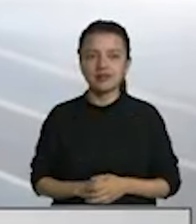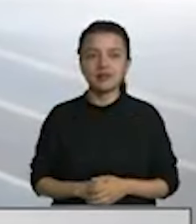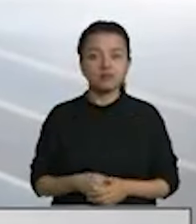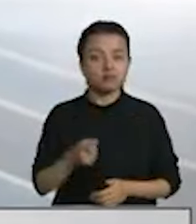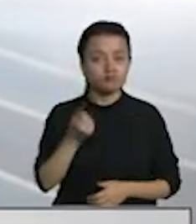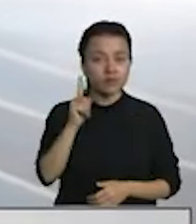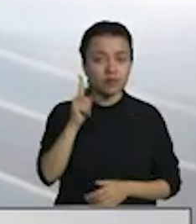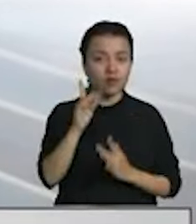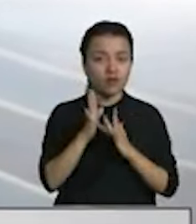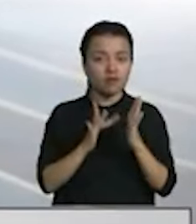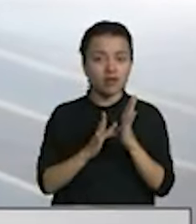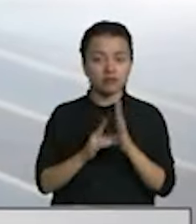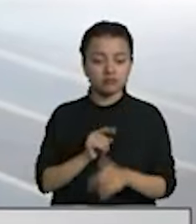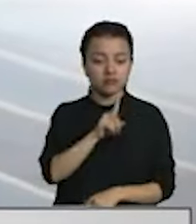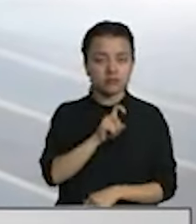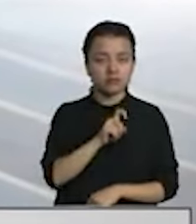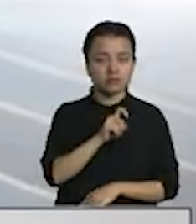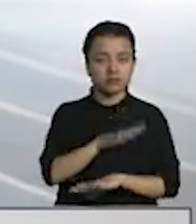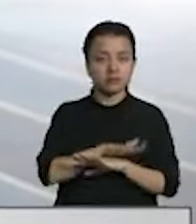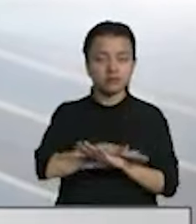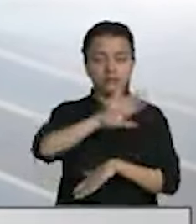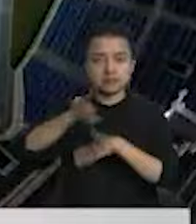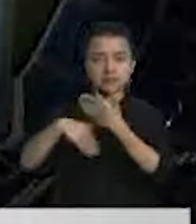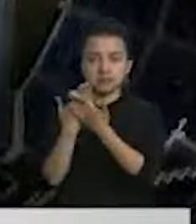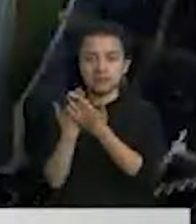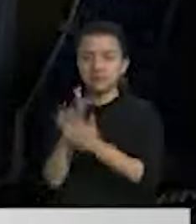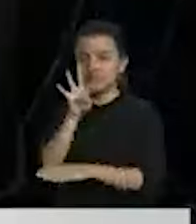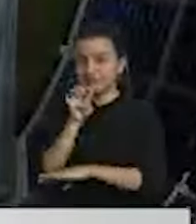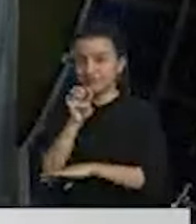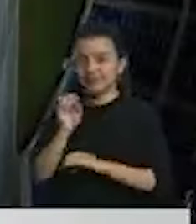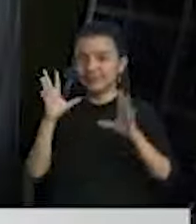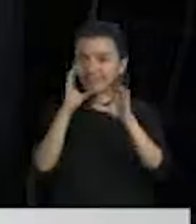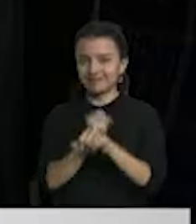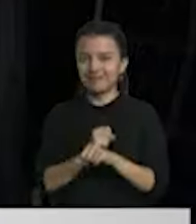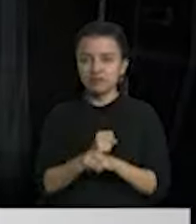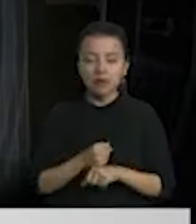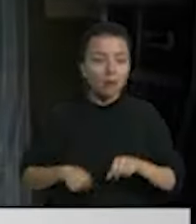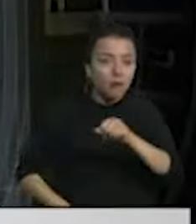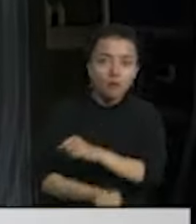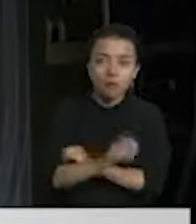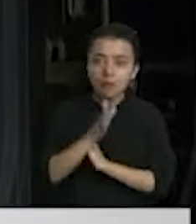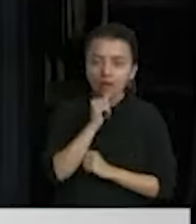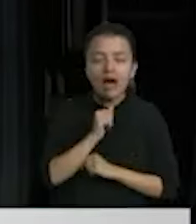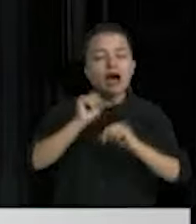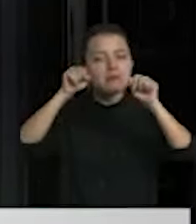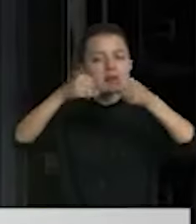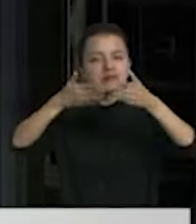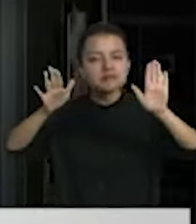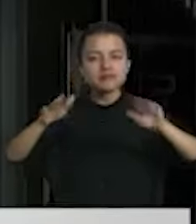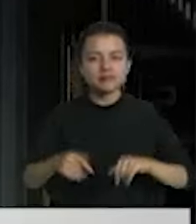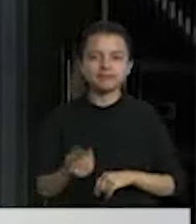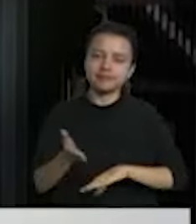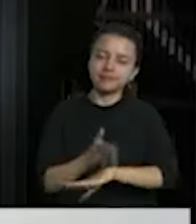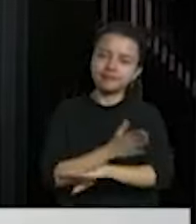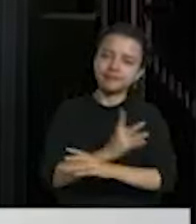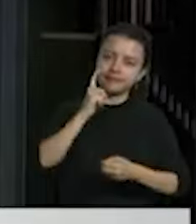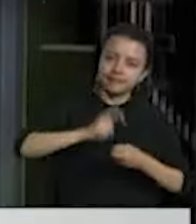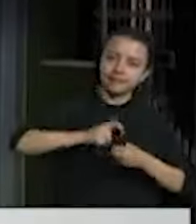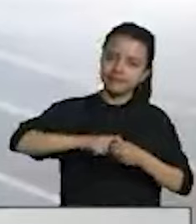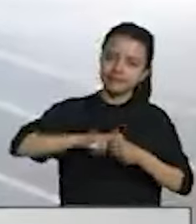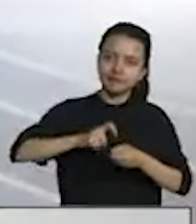del 1 de abril, de 6 de la tarde a 9 de la noche, los días que no haya partido. Inscripción previa en el link de la bio de nuestras